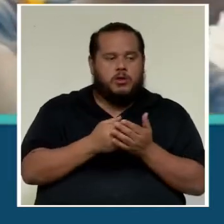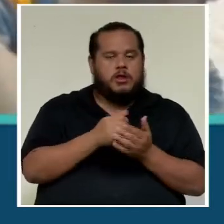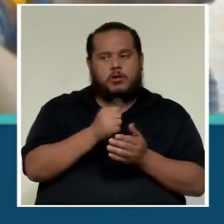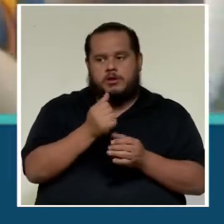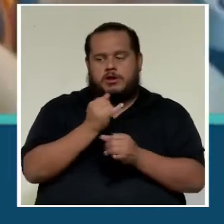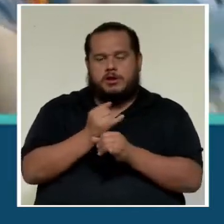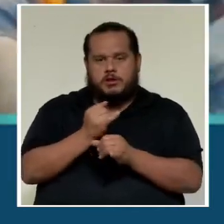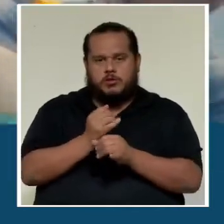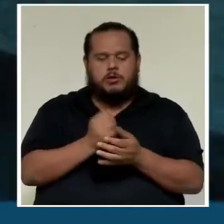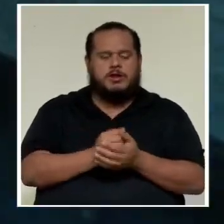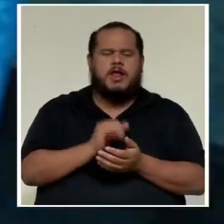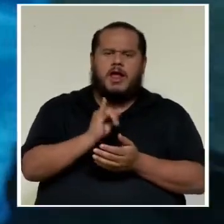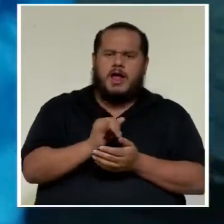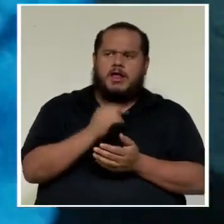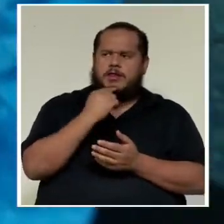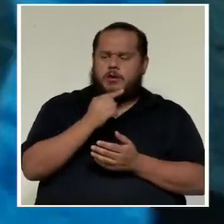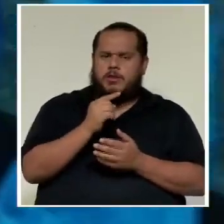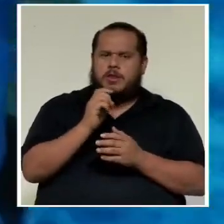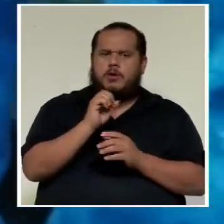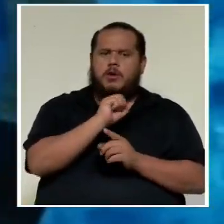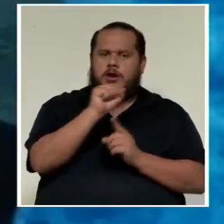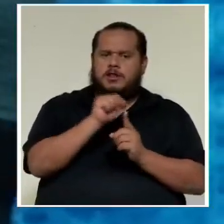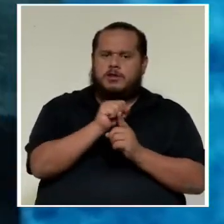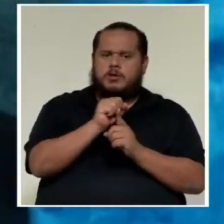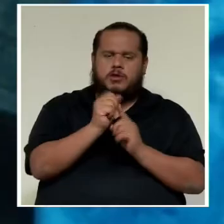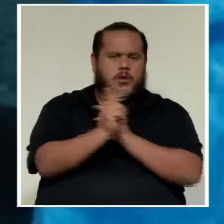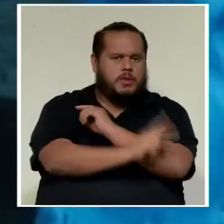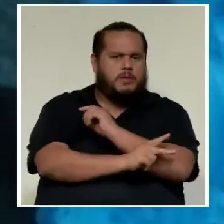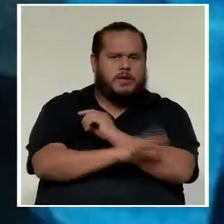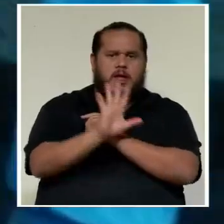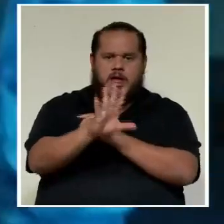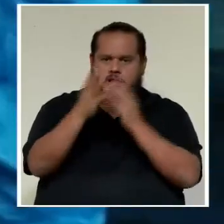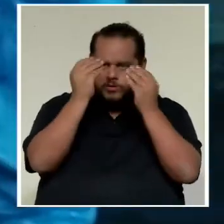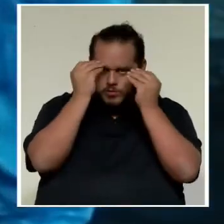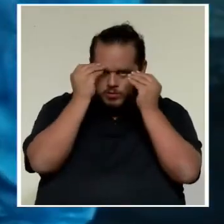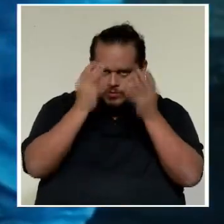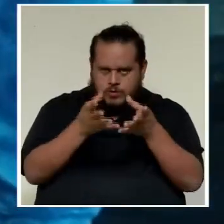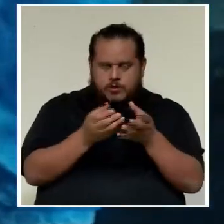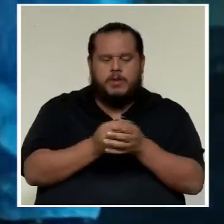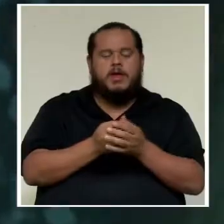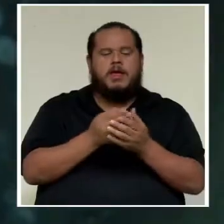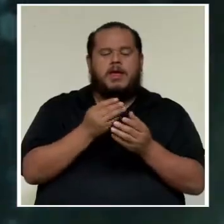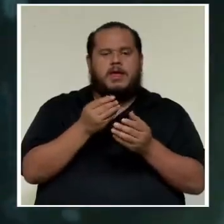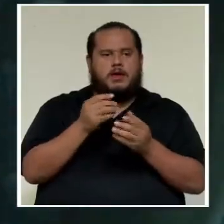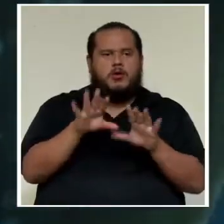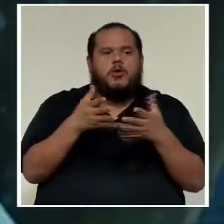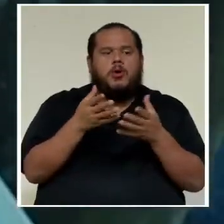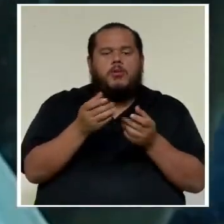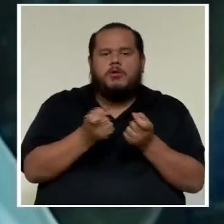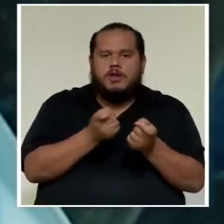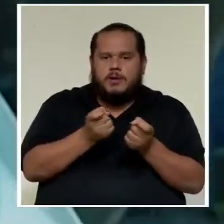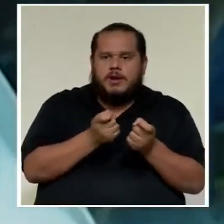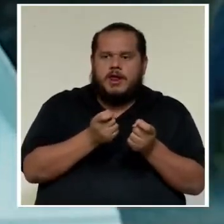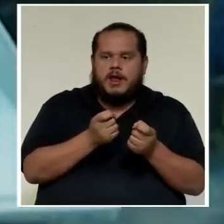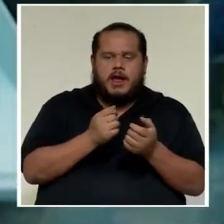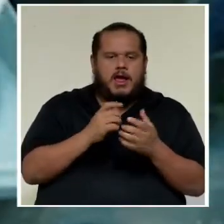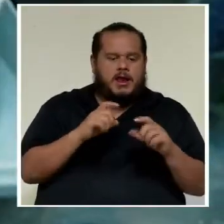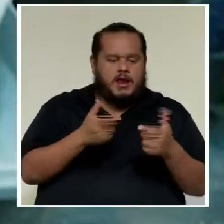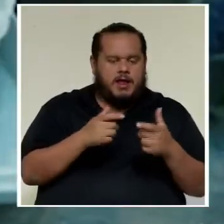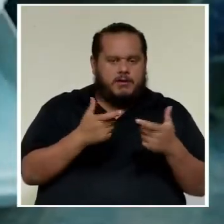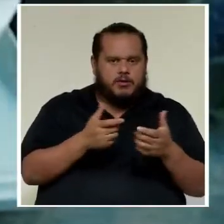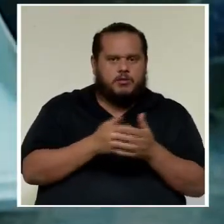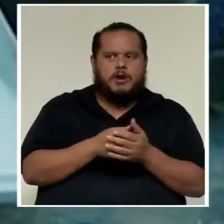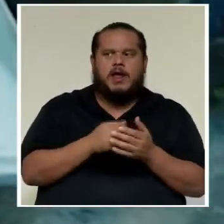actores, así señalado por el Estado de la Nación en su informe Gestión de Residuos Sólidos en Costa Rica, publicado en el